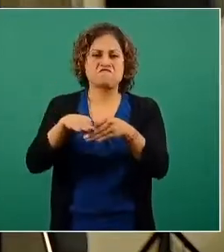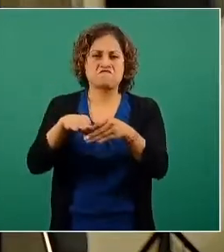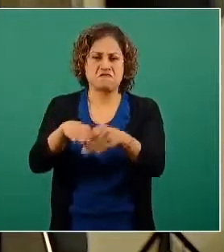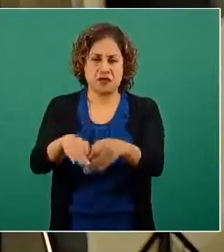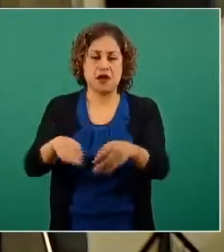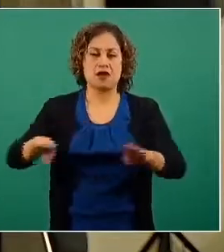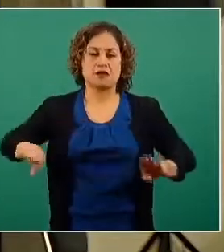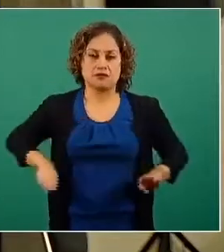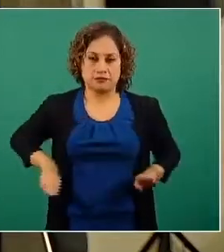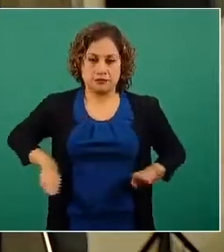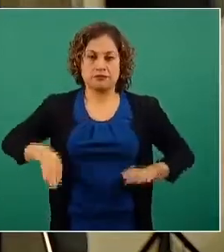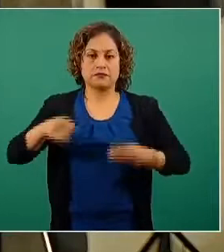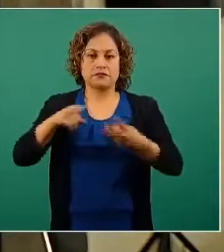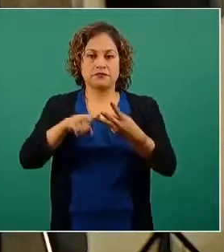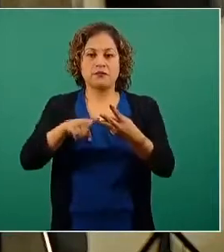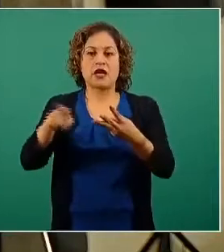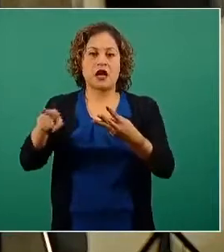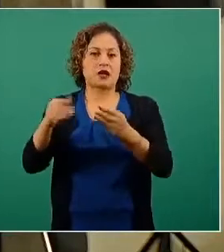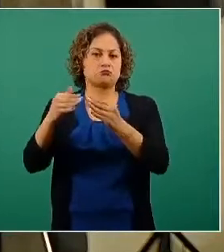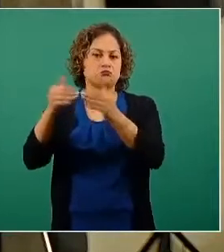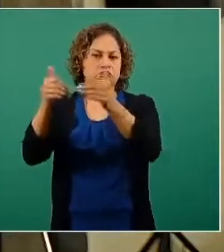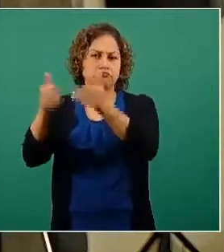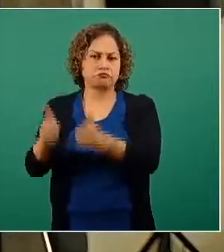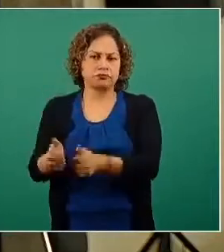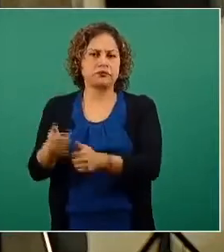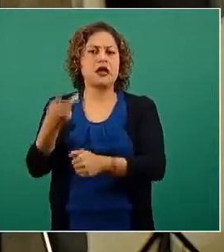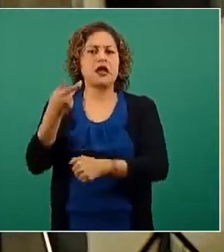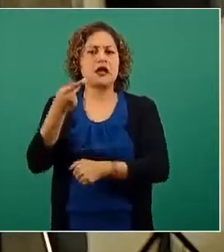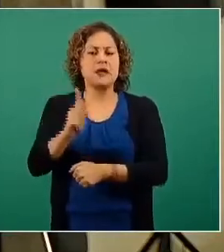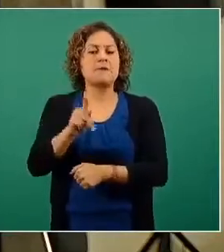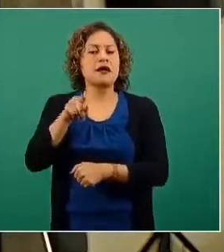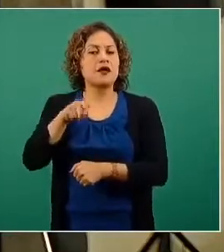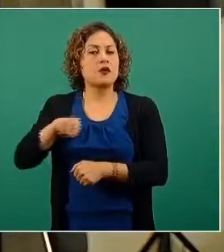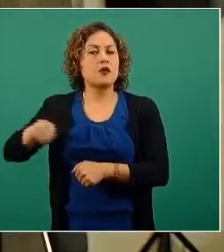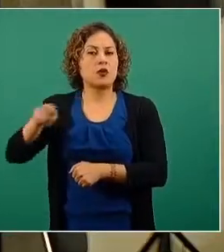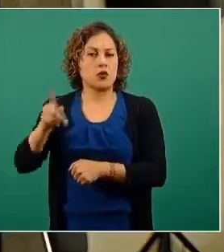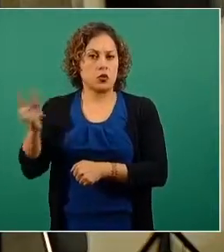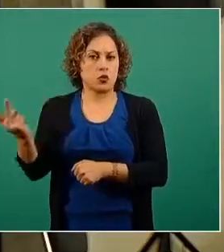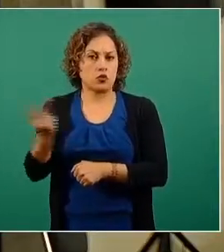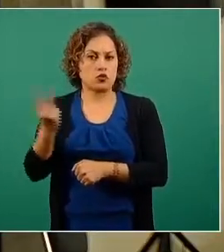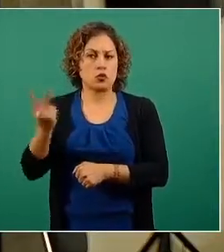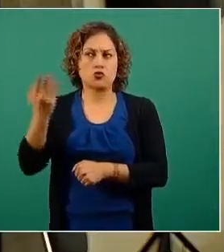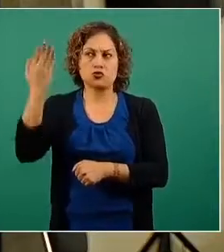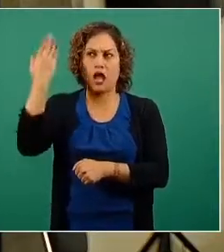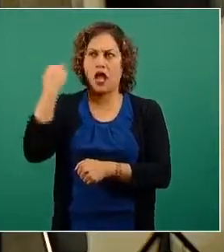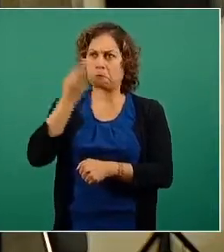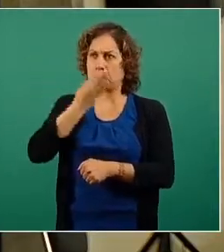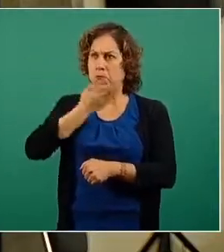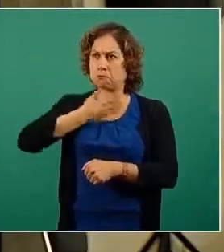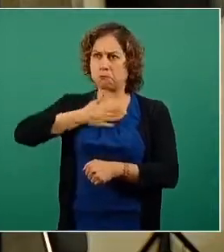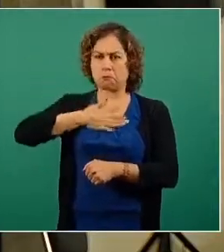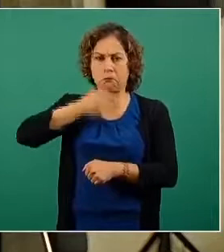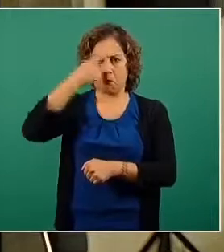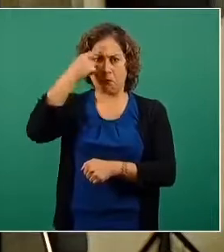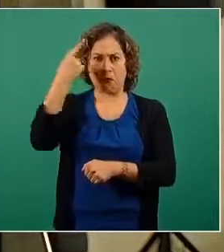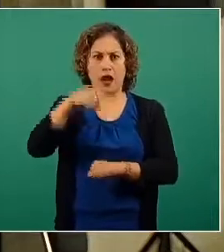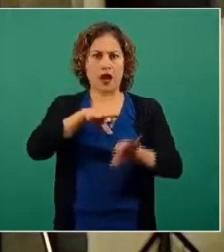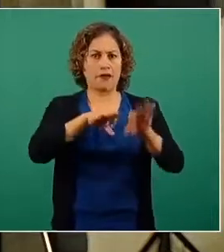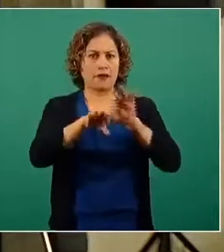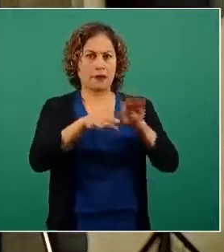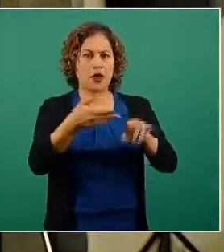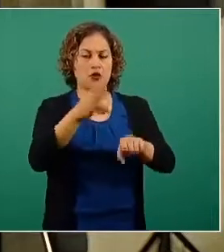les habían notificado acerca de la vacunación para personas de personal de salud. No sabía